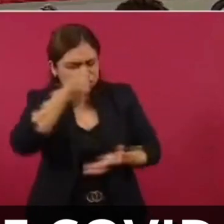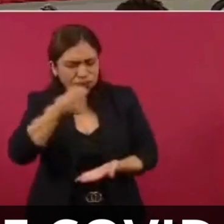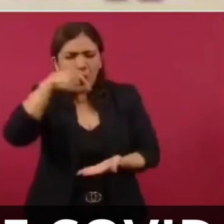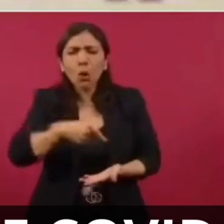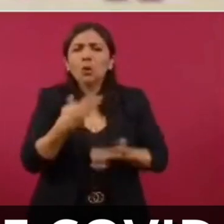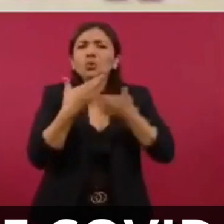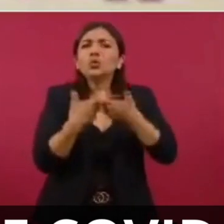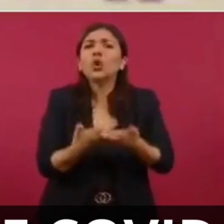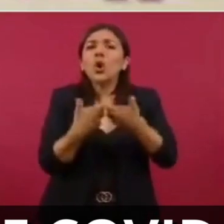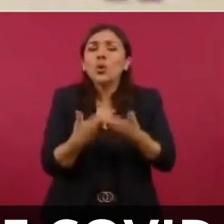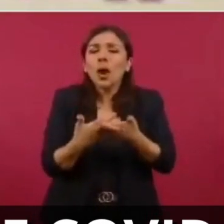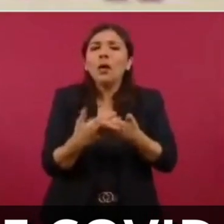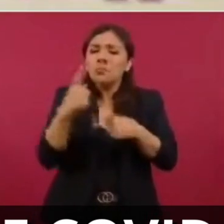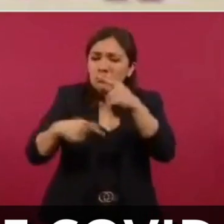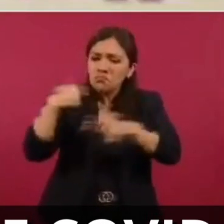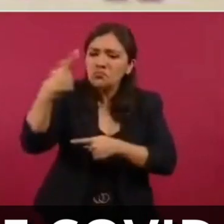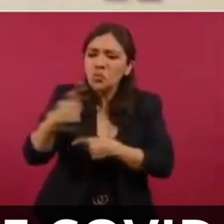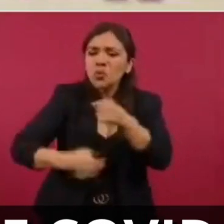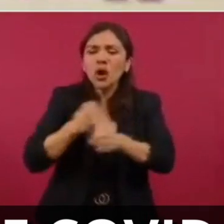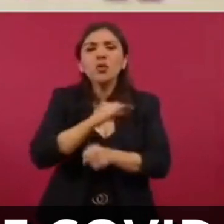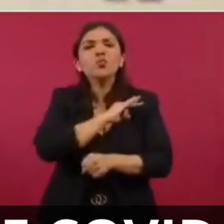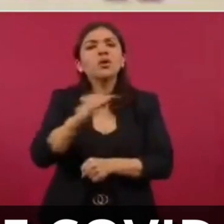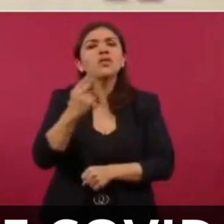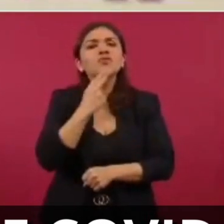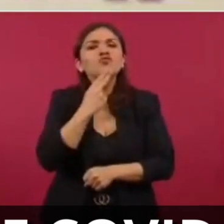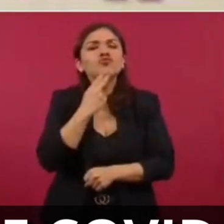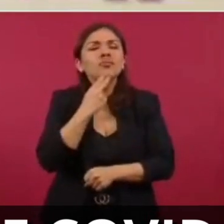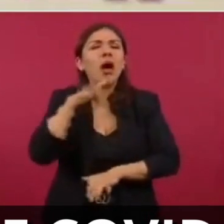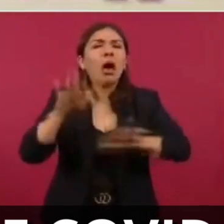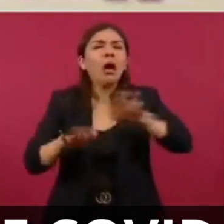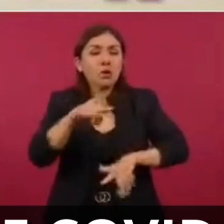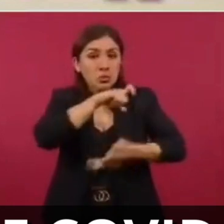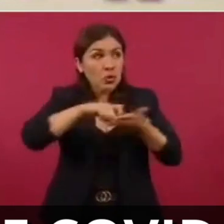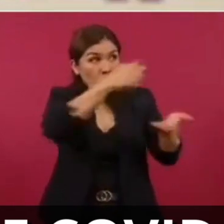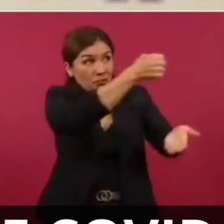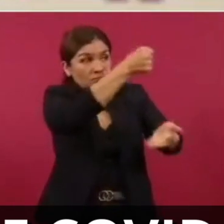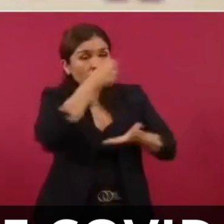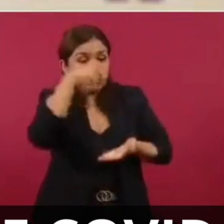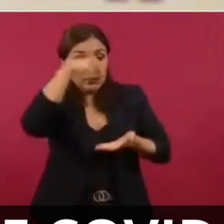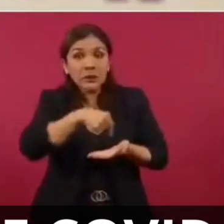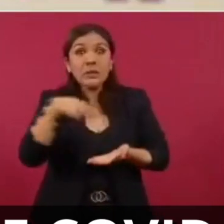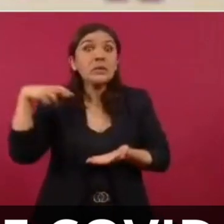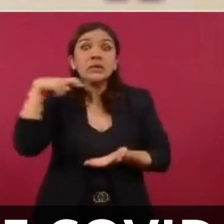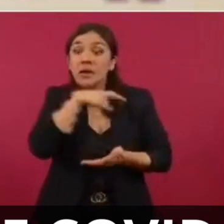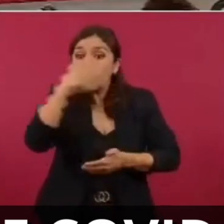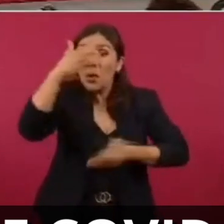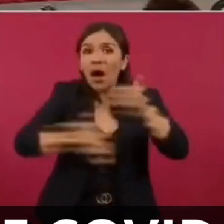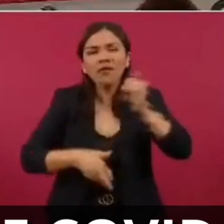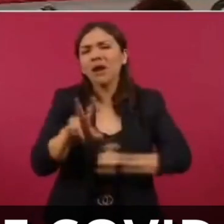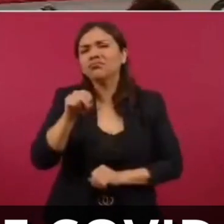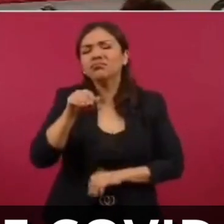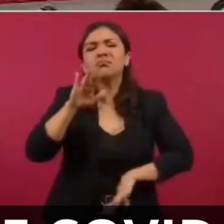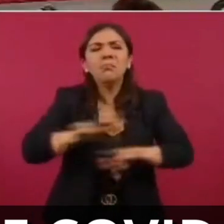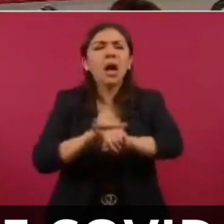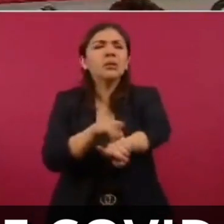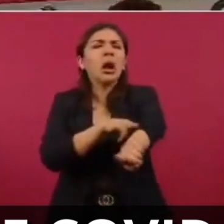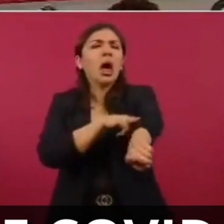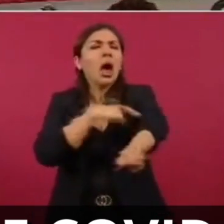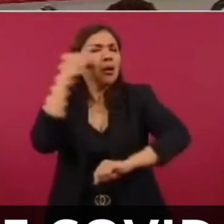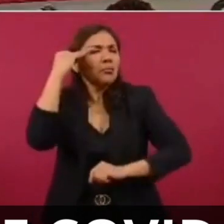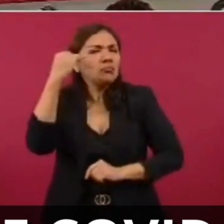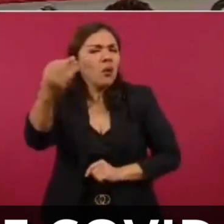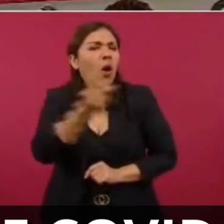año. Las vacunas se compran generalmente con periodos de caducidad largos cuando se trata del programa de